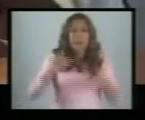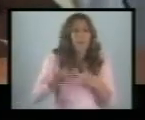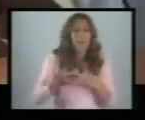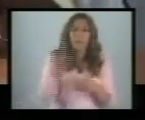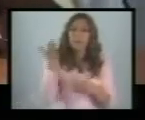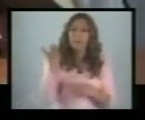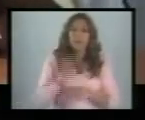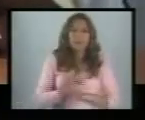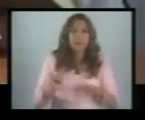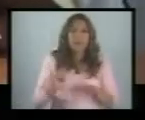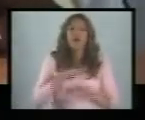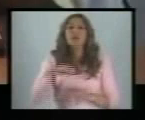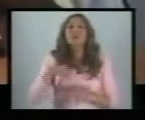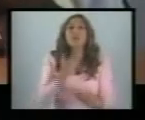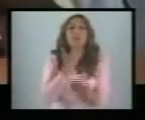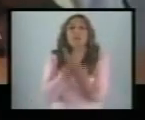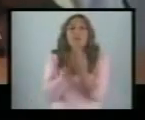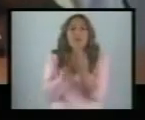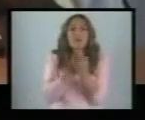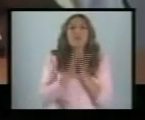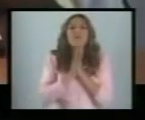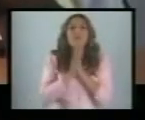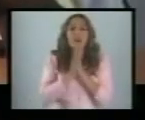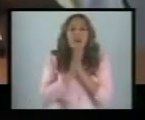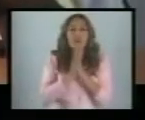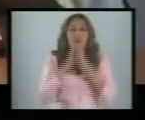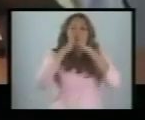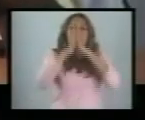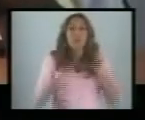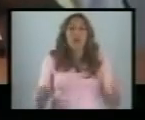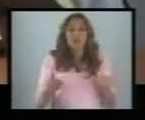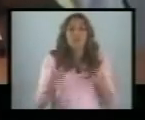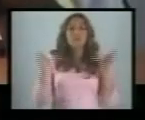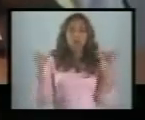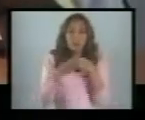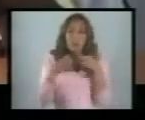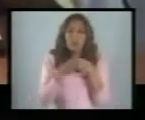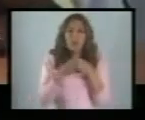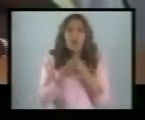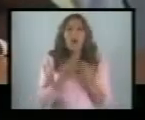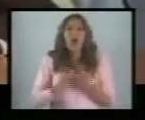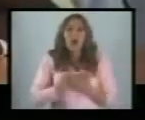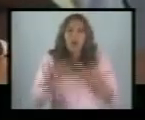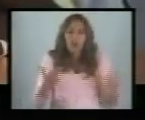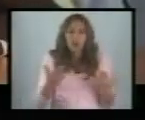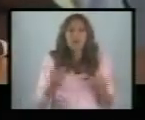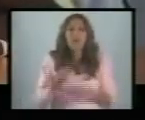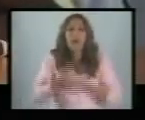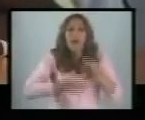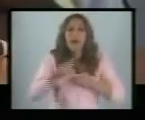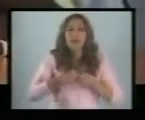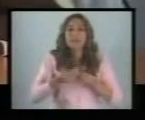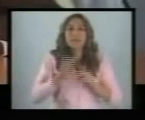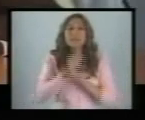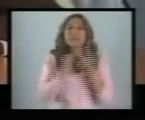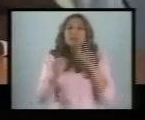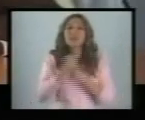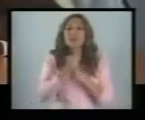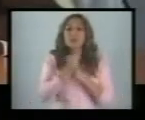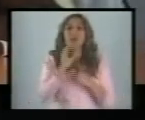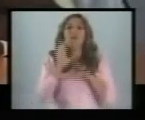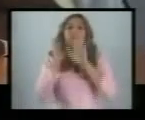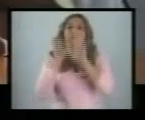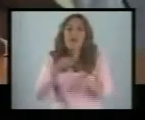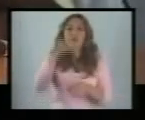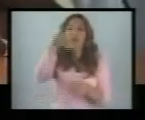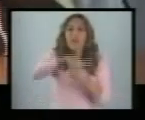lo que nuestra demanda es para que ahora todas y todos colaboremos en la generación de condiciones favorables al